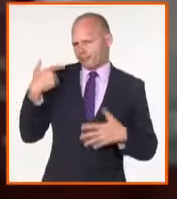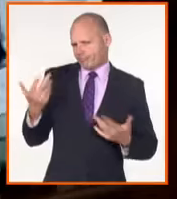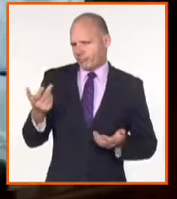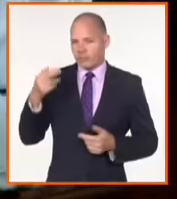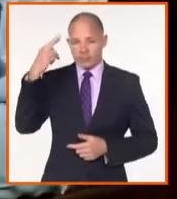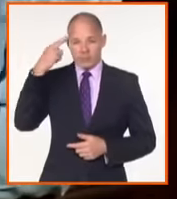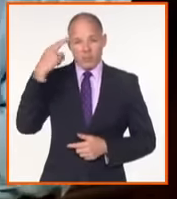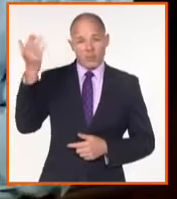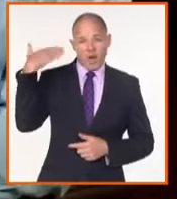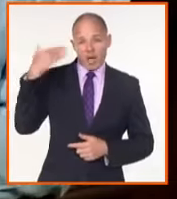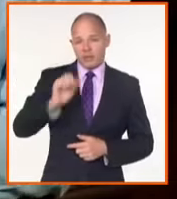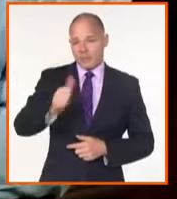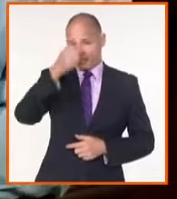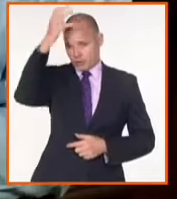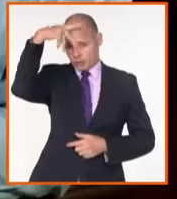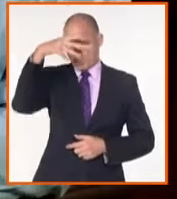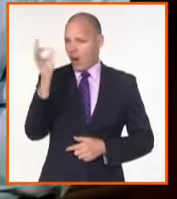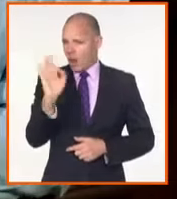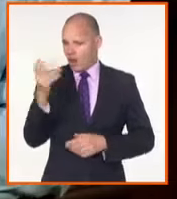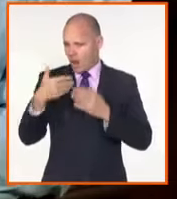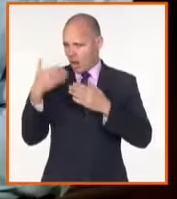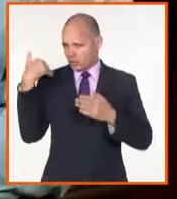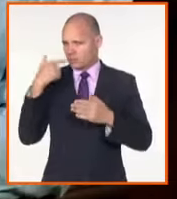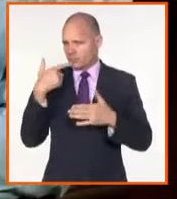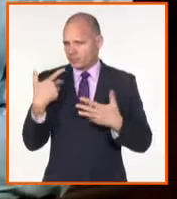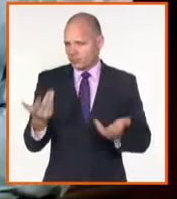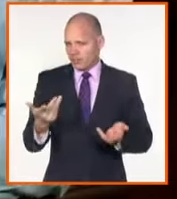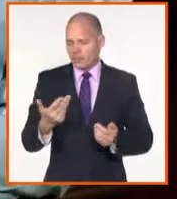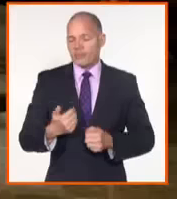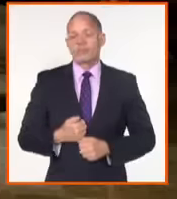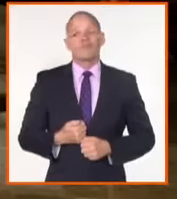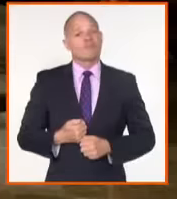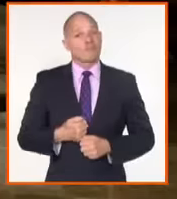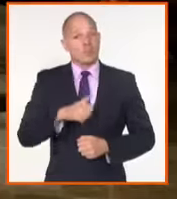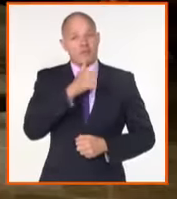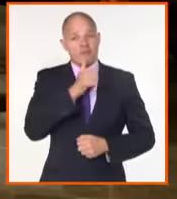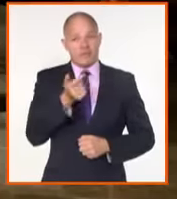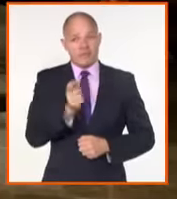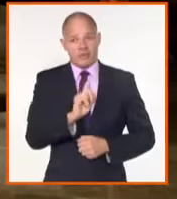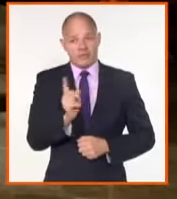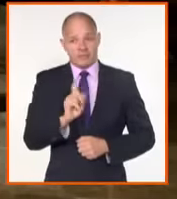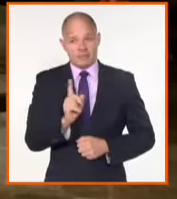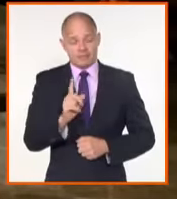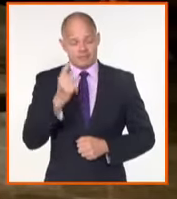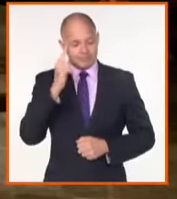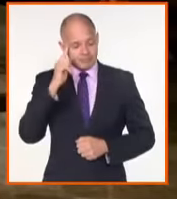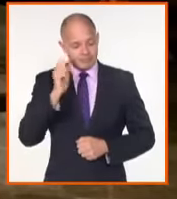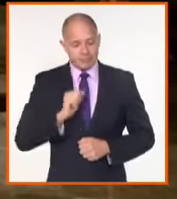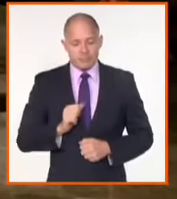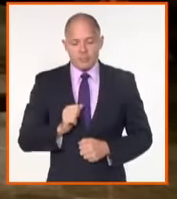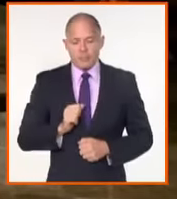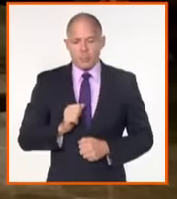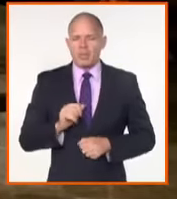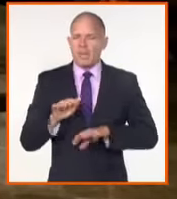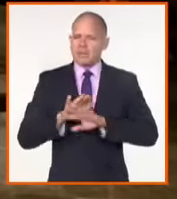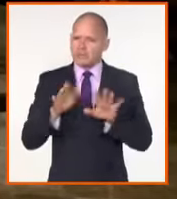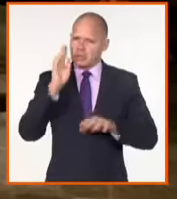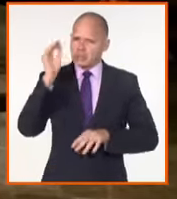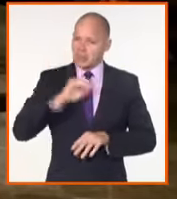Trump. La situación era distinta. Había visas para los ciudadanos, facilidades de